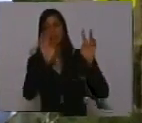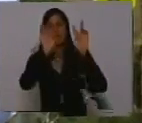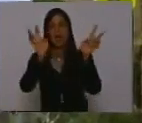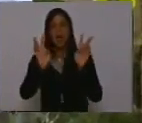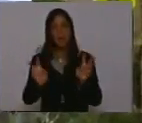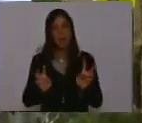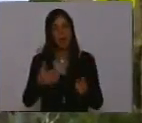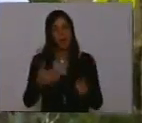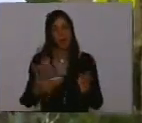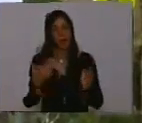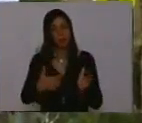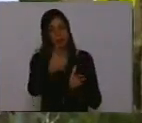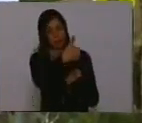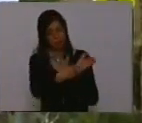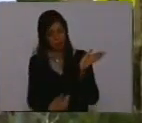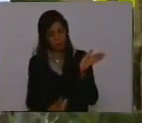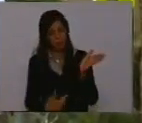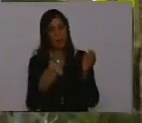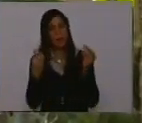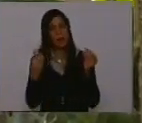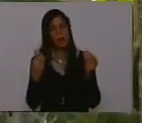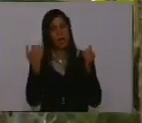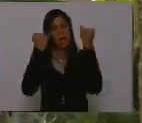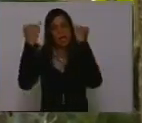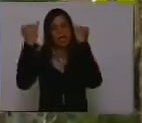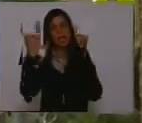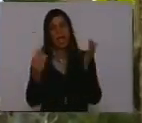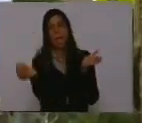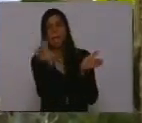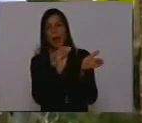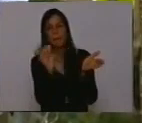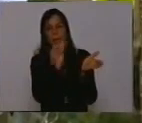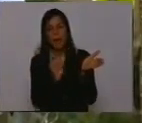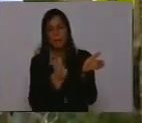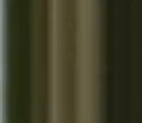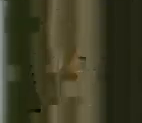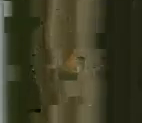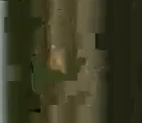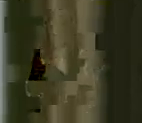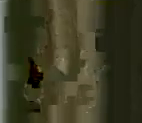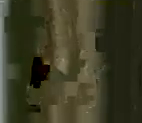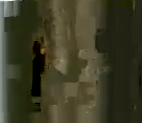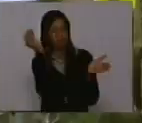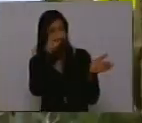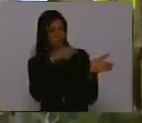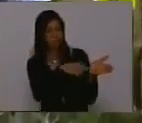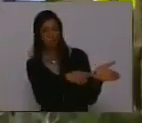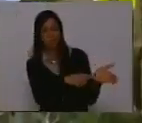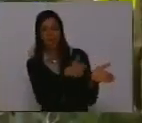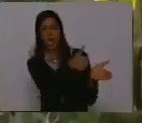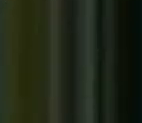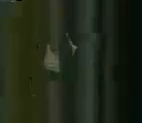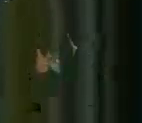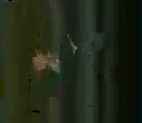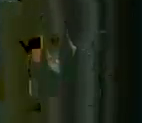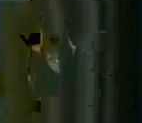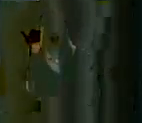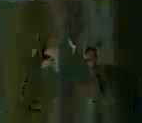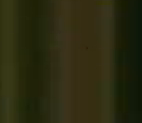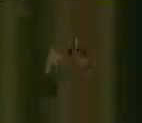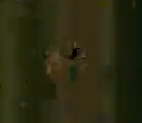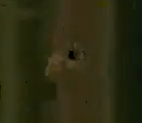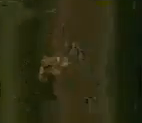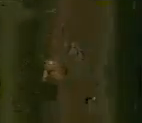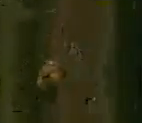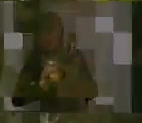que está para que cada quien le aporte, para que cada quien le ponga, para que cada quien le quite, para que